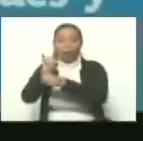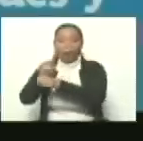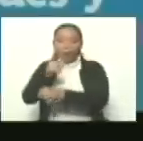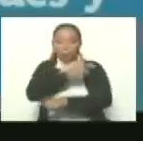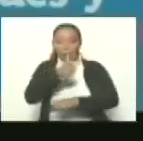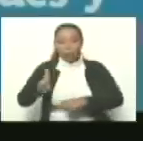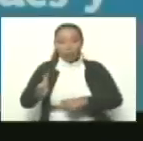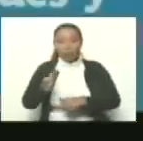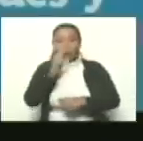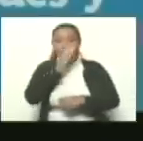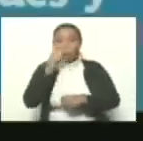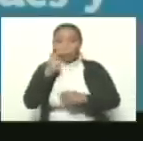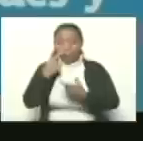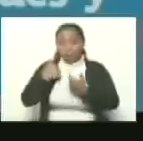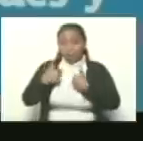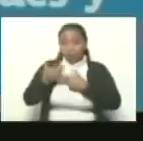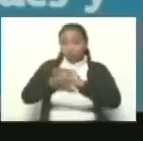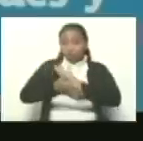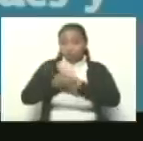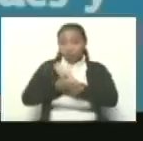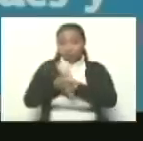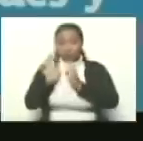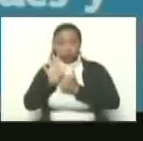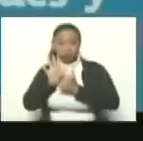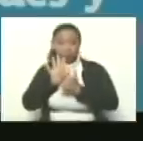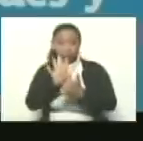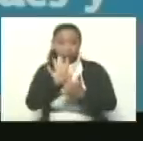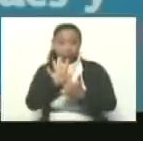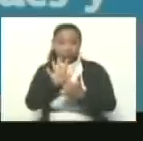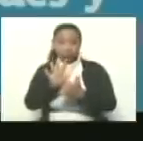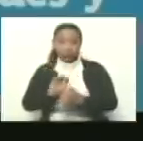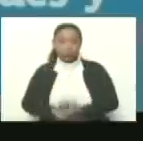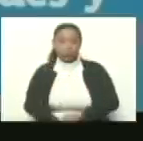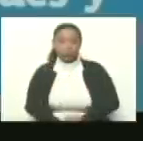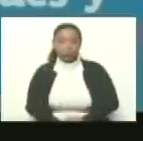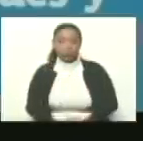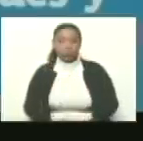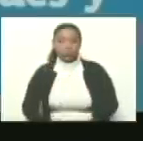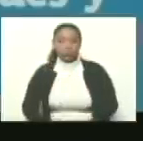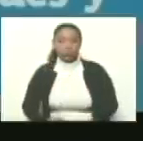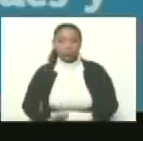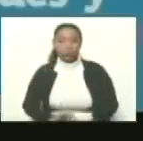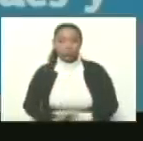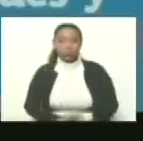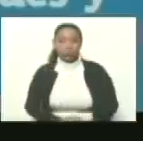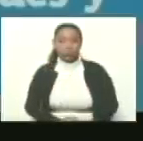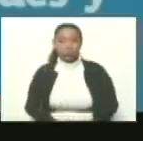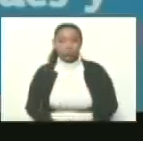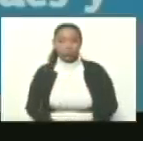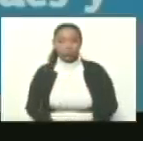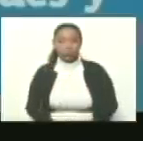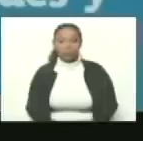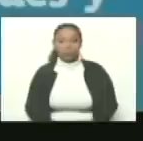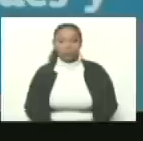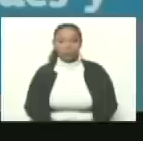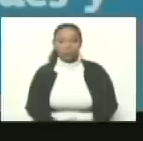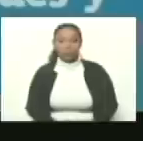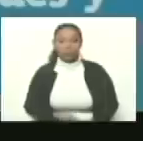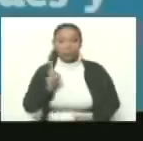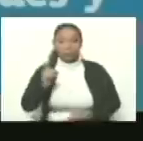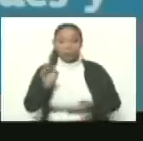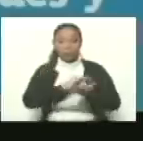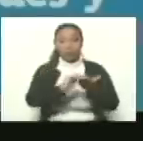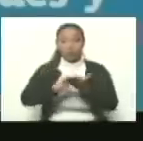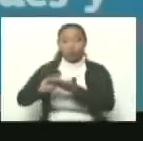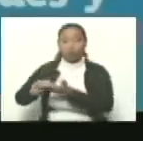Capriles que apuntando sobre un tema delicado que nosotros hemos trabajado para